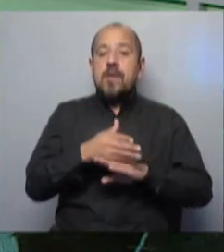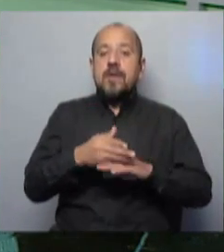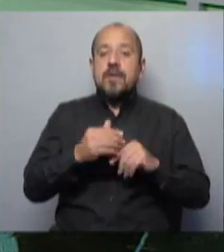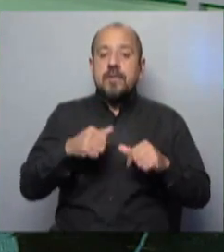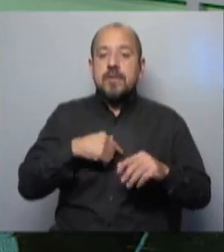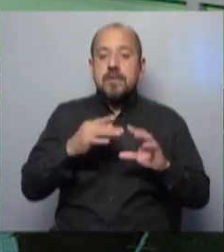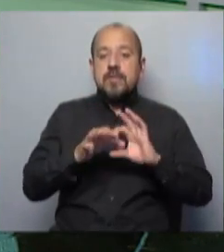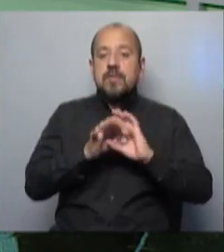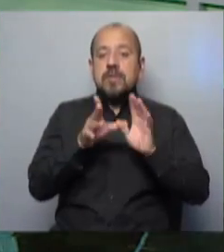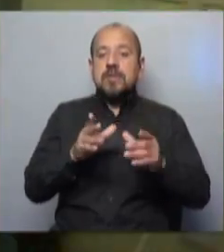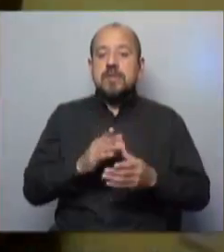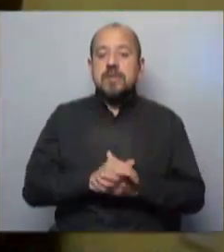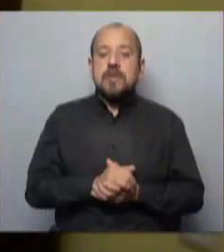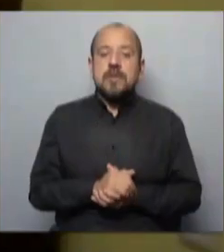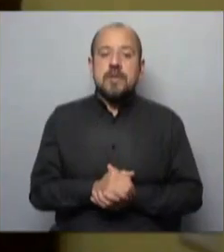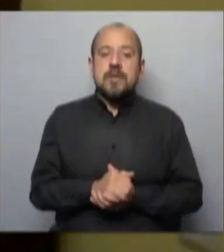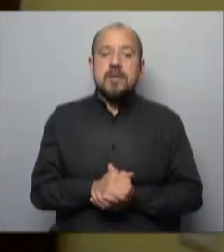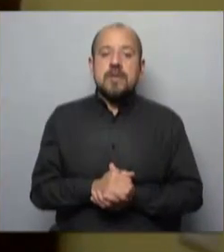nuestra democracia